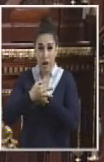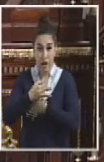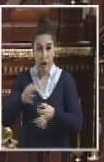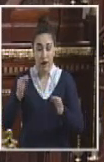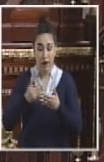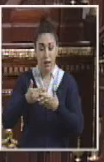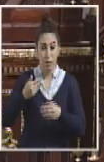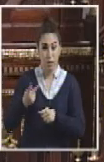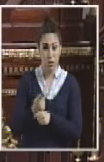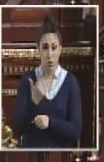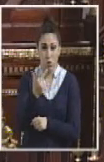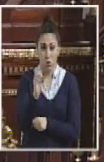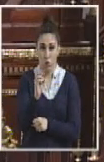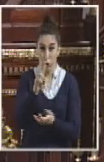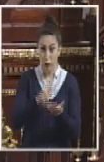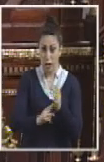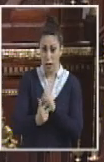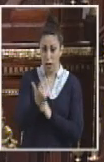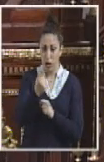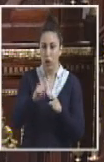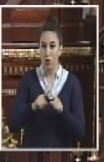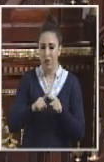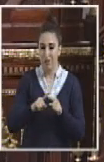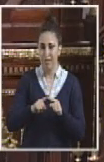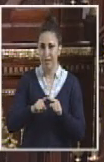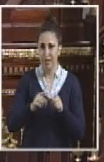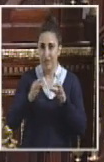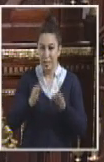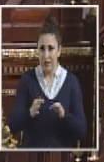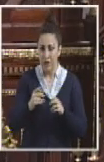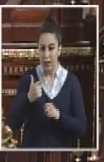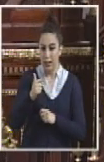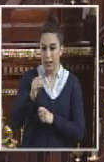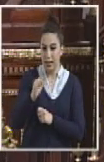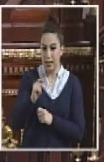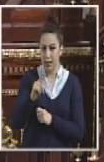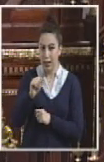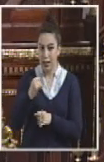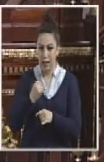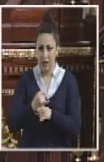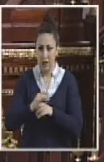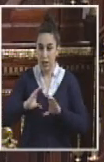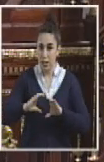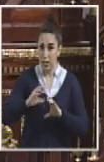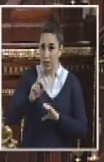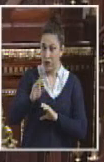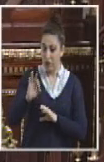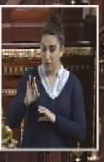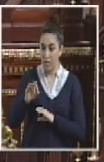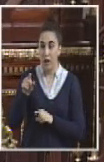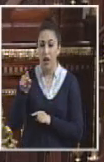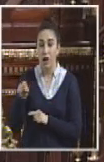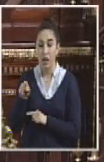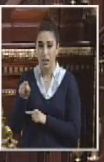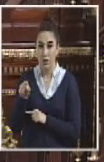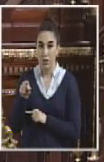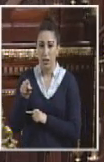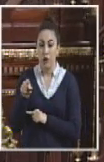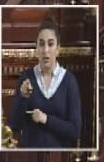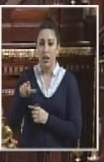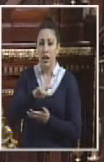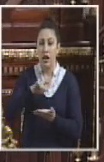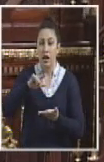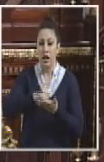de octubre de 2008 en la Gaceta Oficial del Distrito Federal, es el ordenamiento jurídico que regula